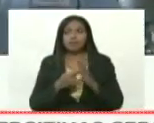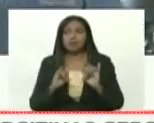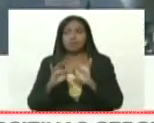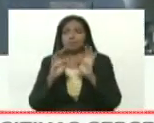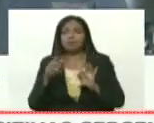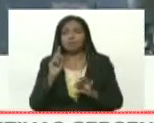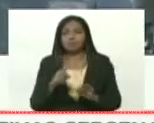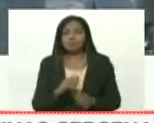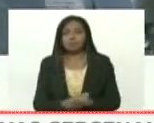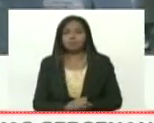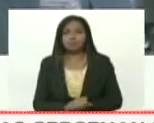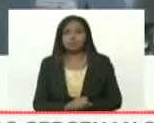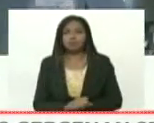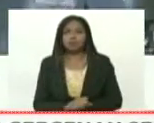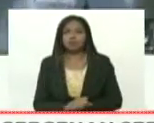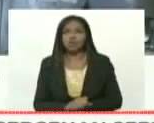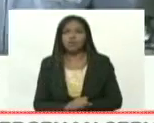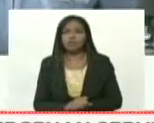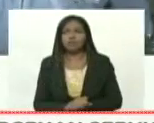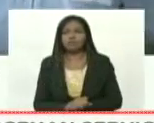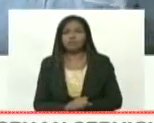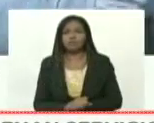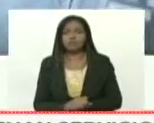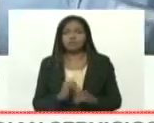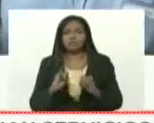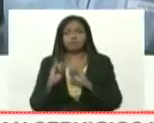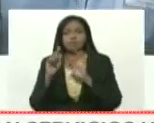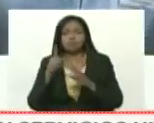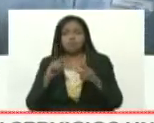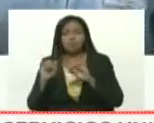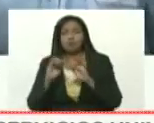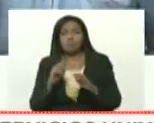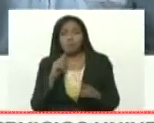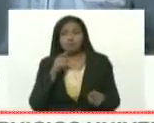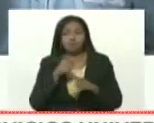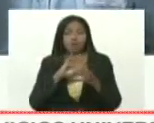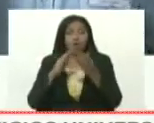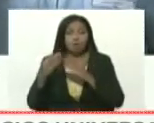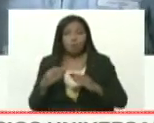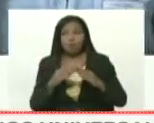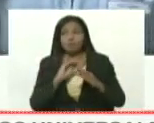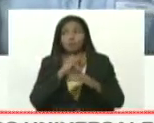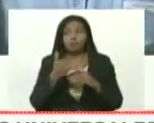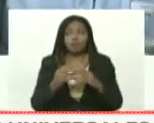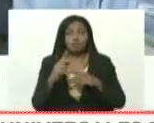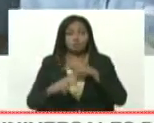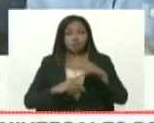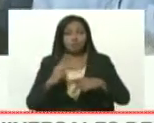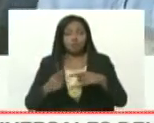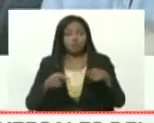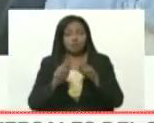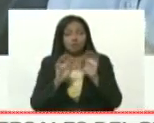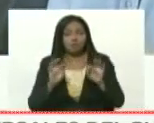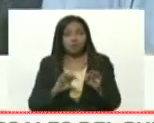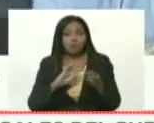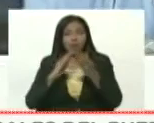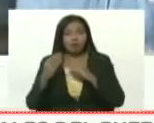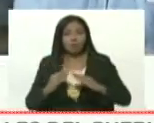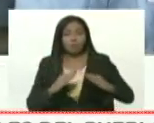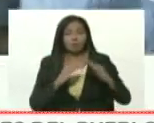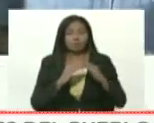señor presidente, que innovación hay que seguir multiplicando, tecnológica nacional. Sobre todo hacia las comunas, proyectos productivos hacia